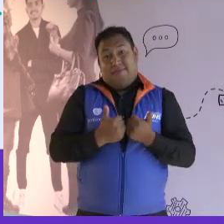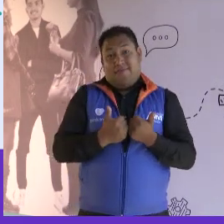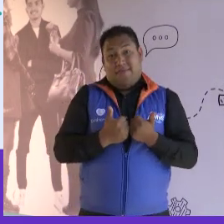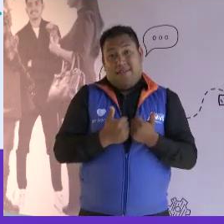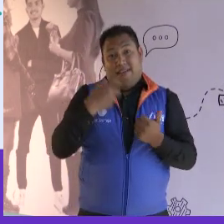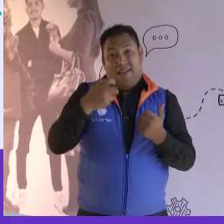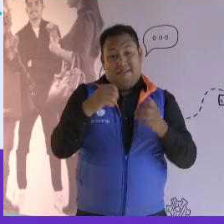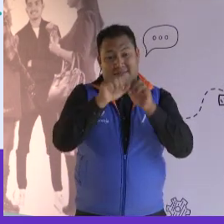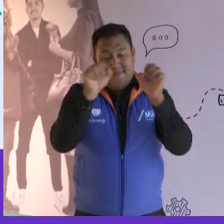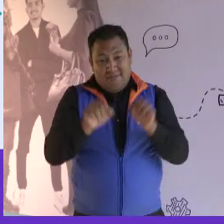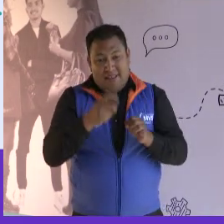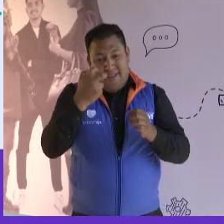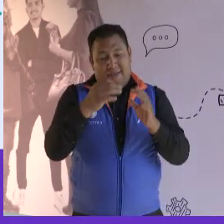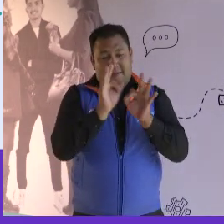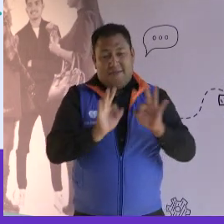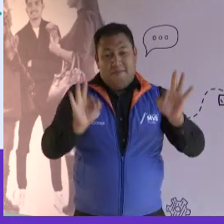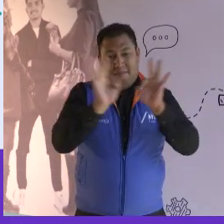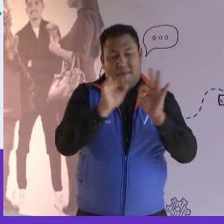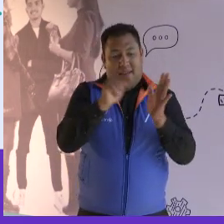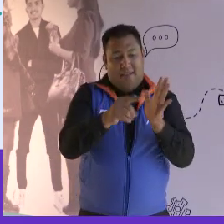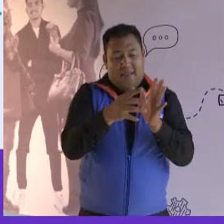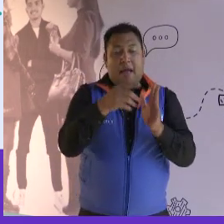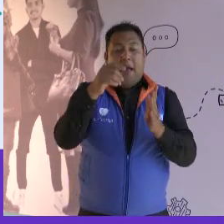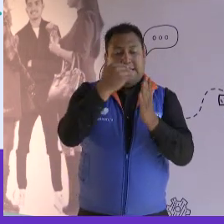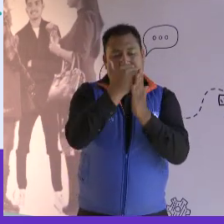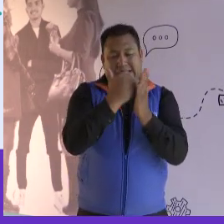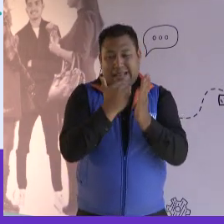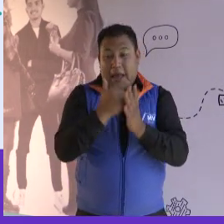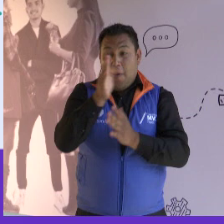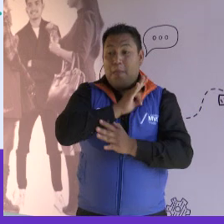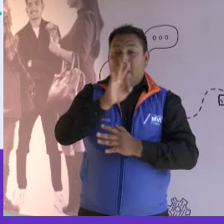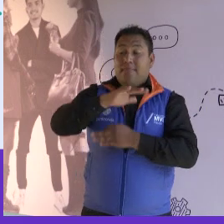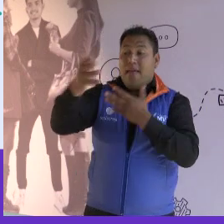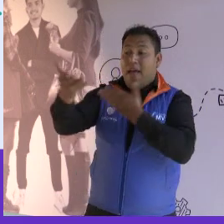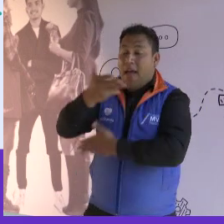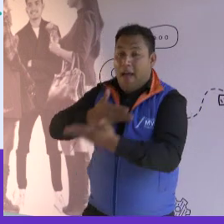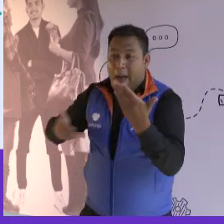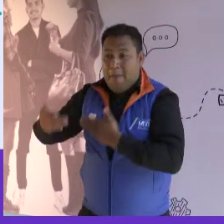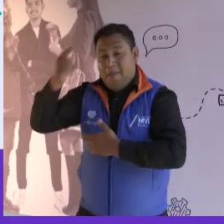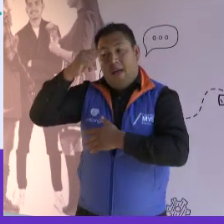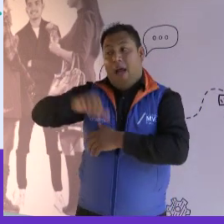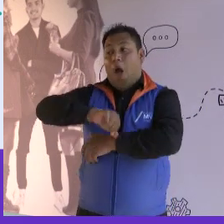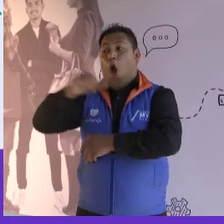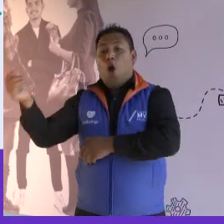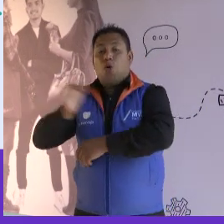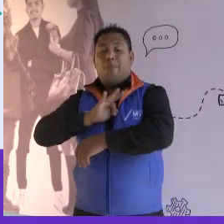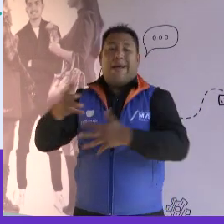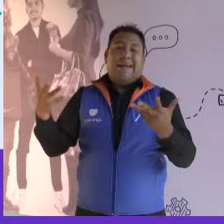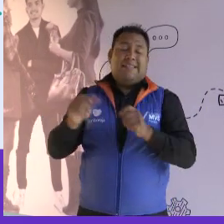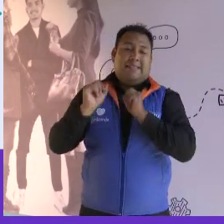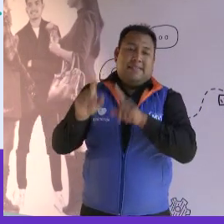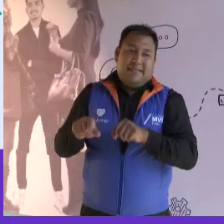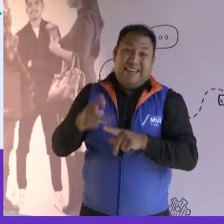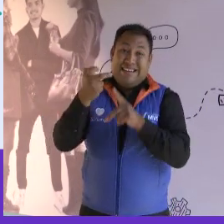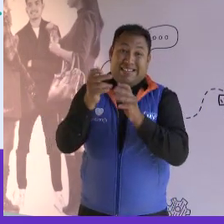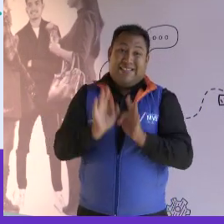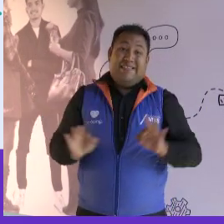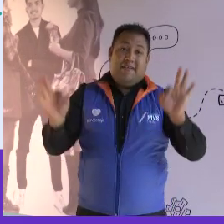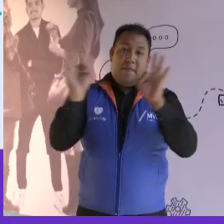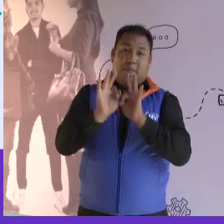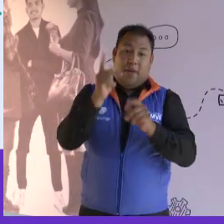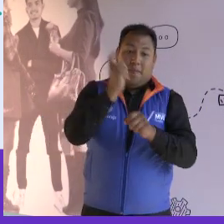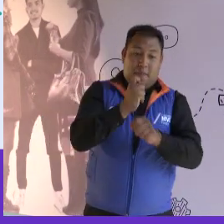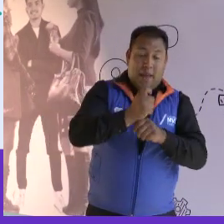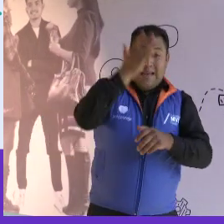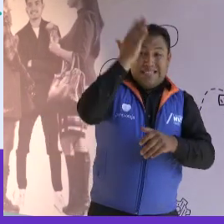sistematizar ese documento y pasártelo. O sea, ofrecerlo, ¿no? O sea, realmente pasar la experiencia y